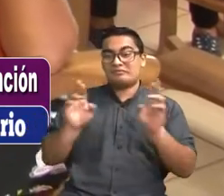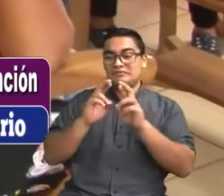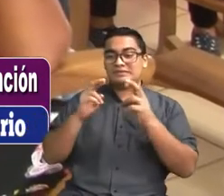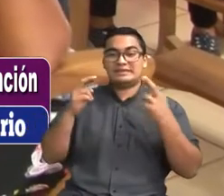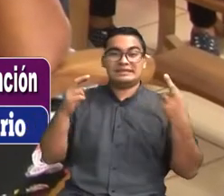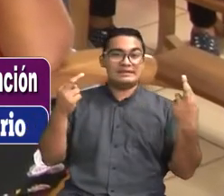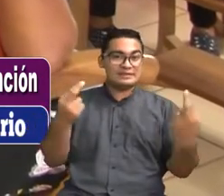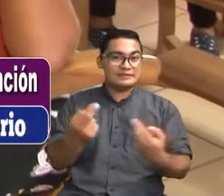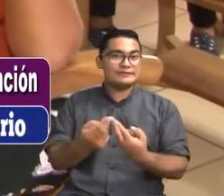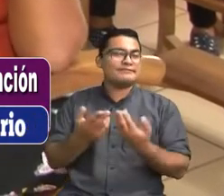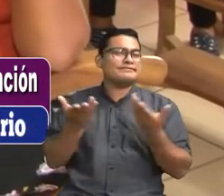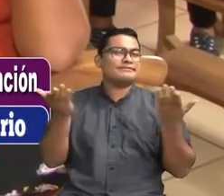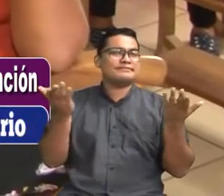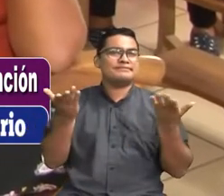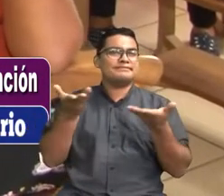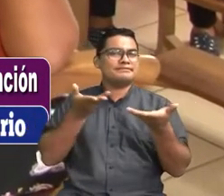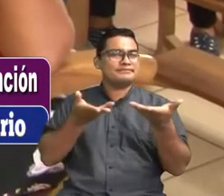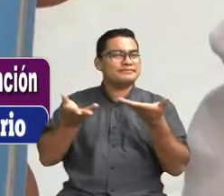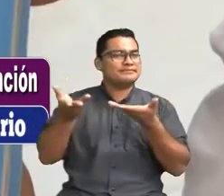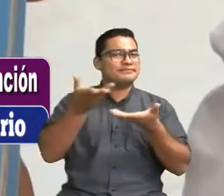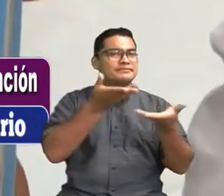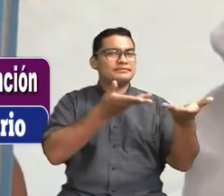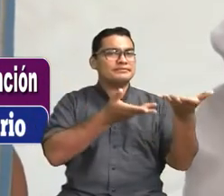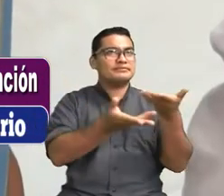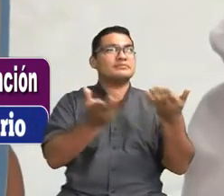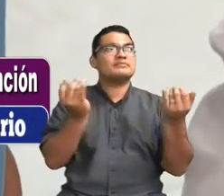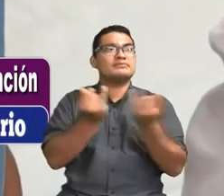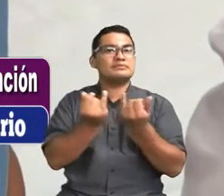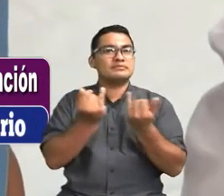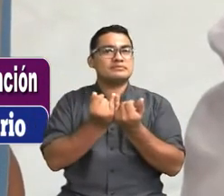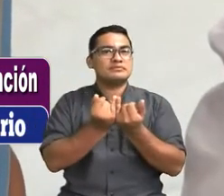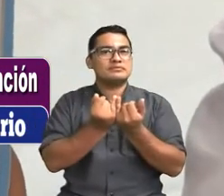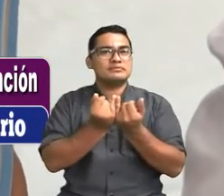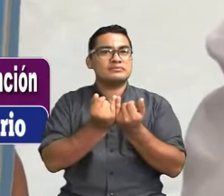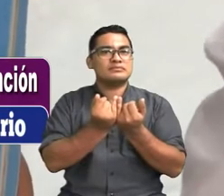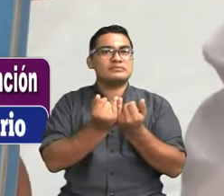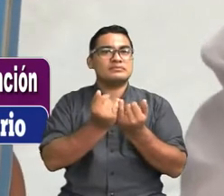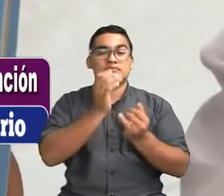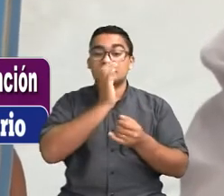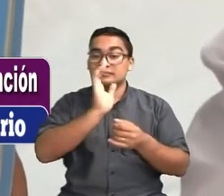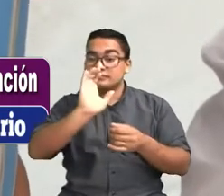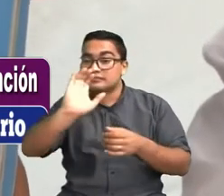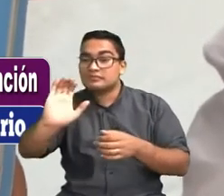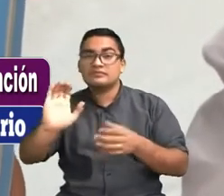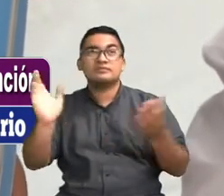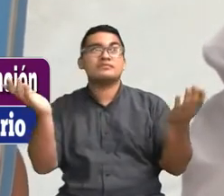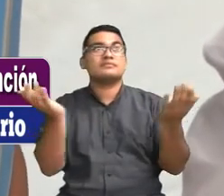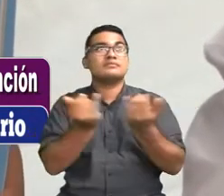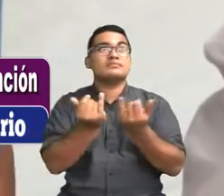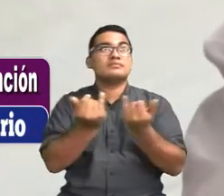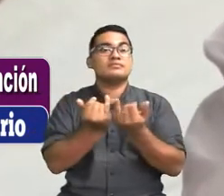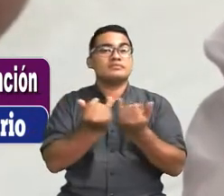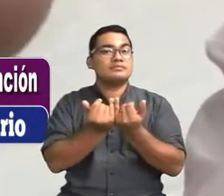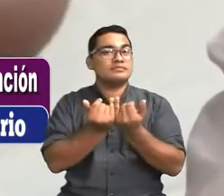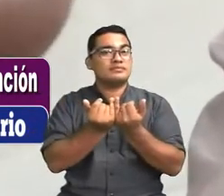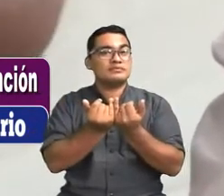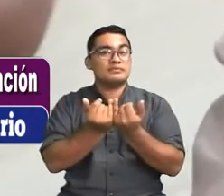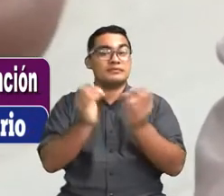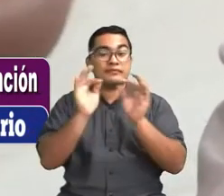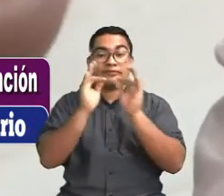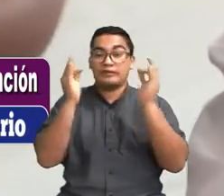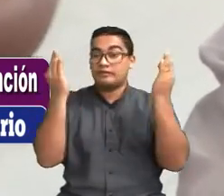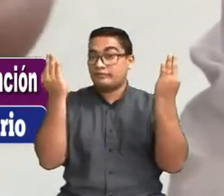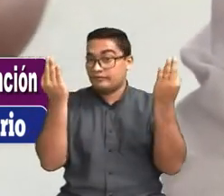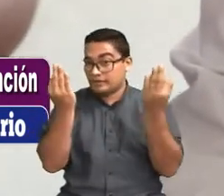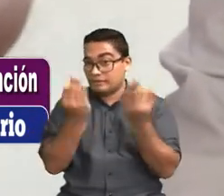que es el compartir. Vaya, porque también se da un encuentro y ahí sale un niño también dentro de ese acompañamiento que dan la familia, así